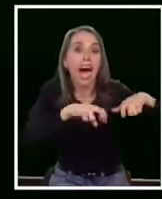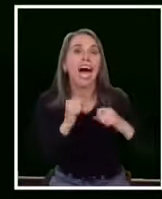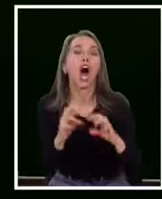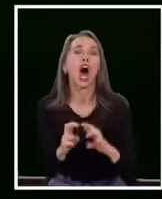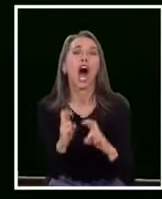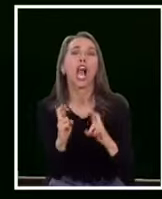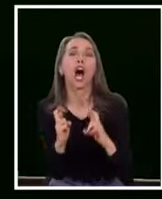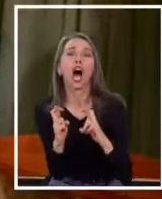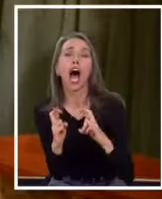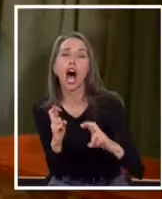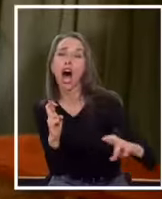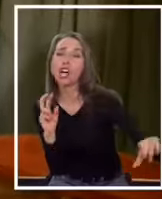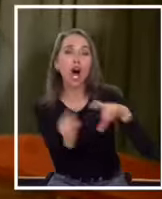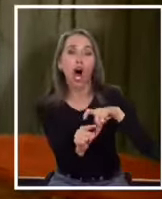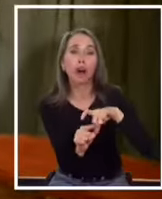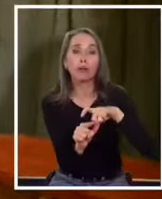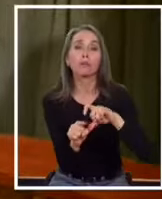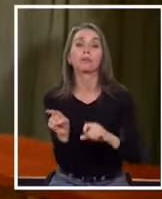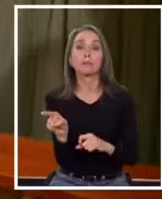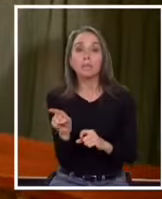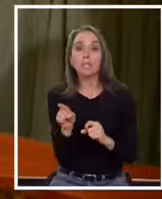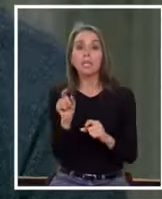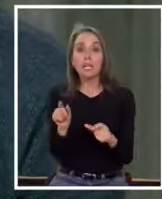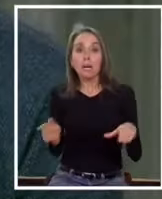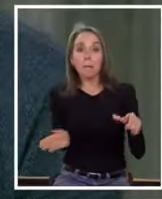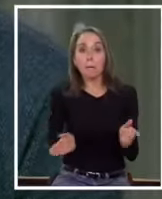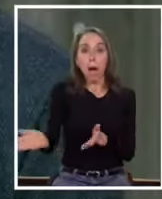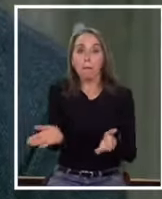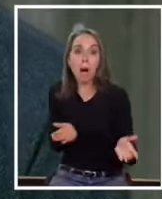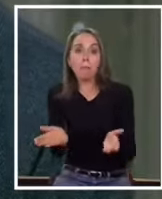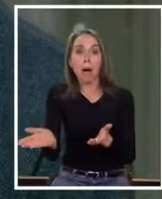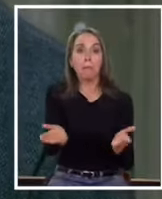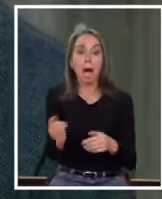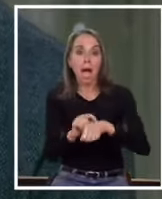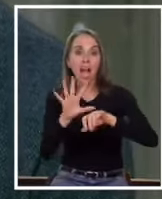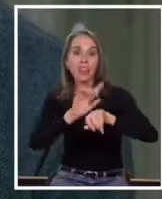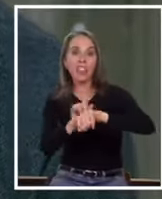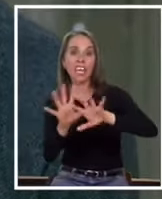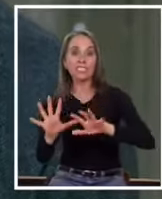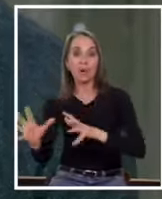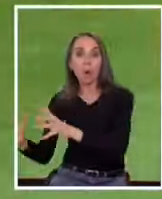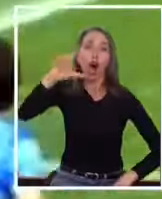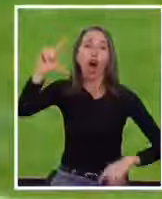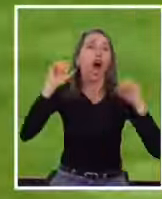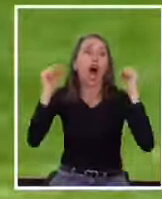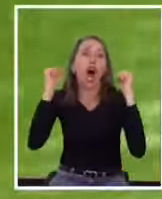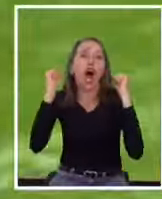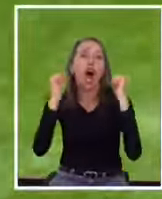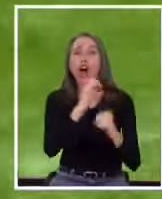Deseando que hiciera el gol. No solamente cómo gambetea, son 10 segundos entre que agarra la pelota y define.